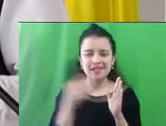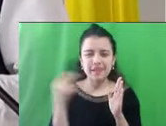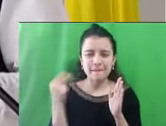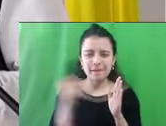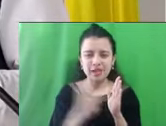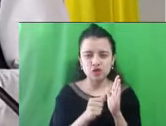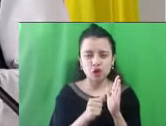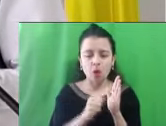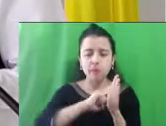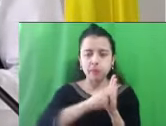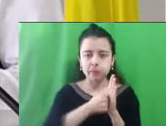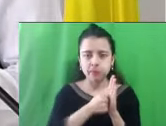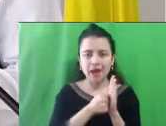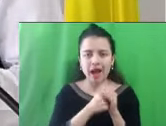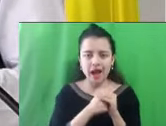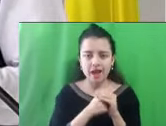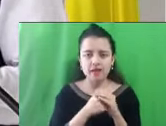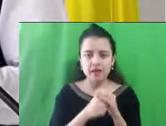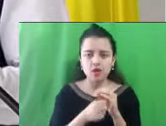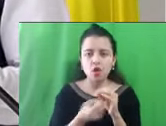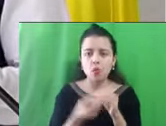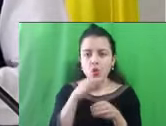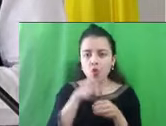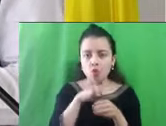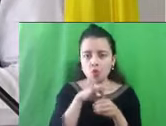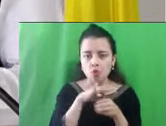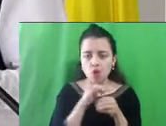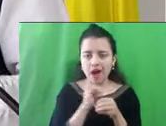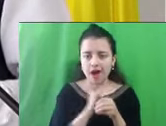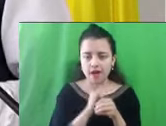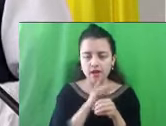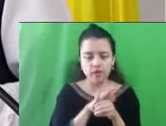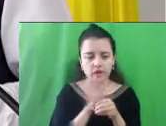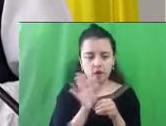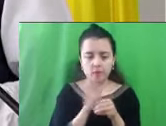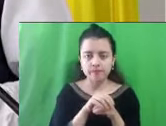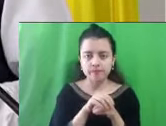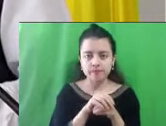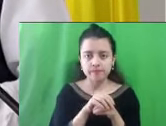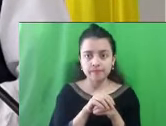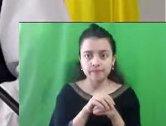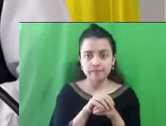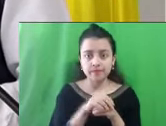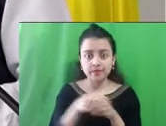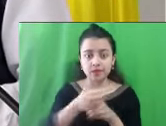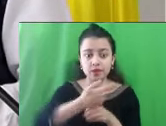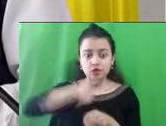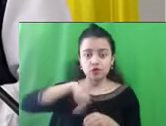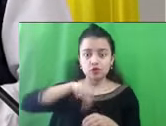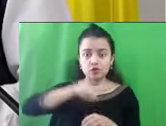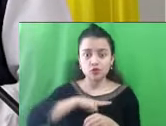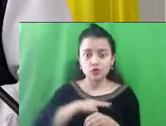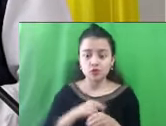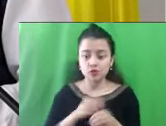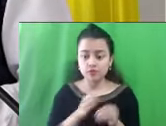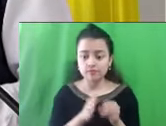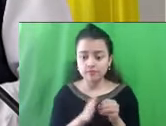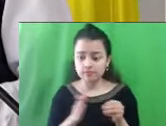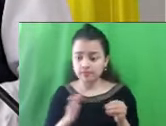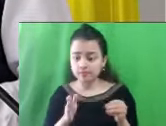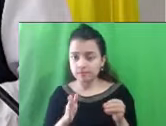porcentaje a inversión y generarlo a la empresa. Entonces, en el quinquenio correspondiente al año 2016 y